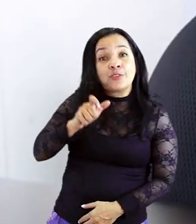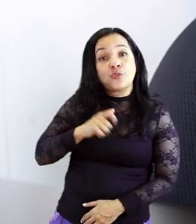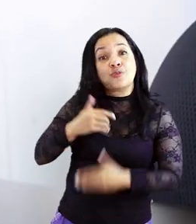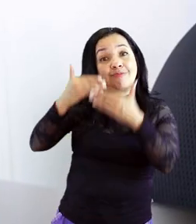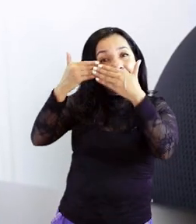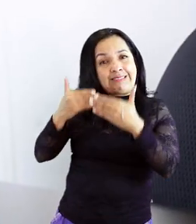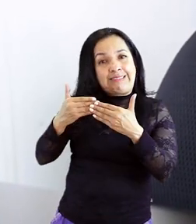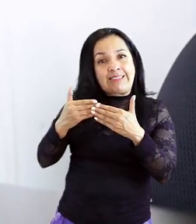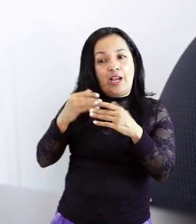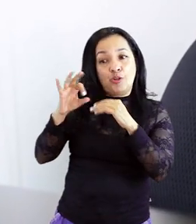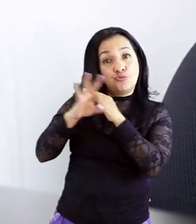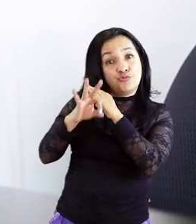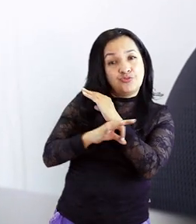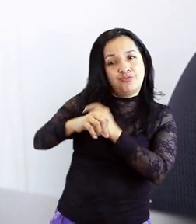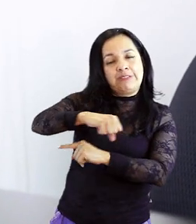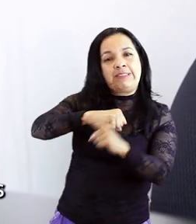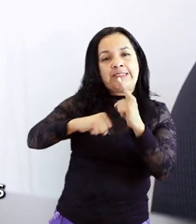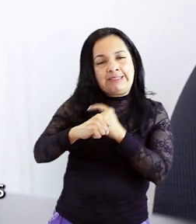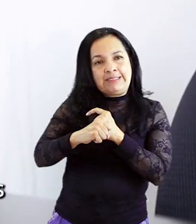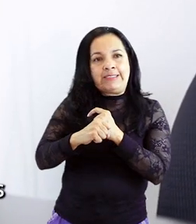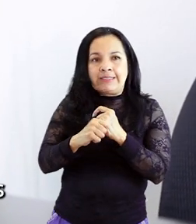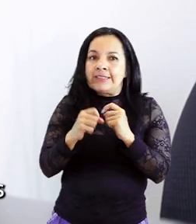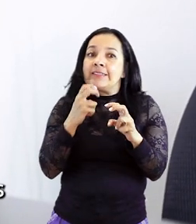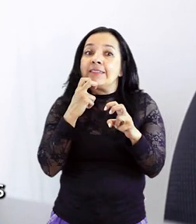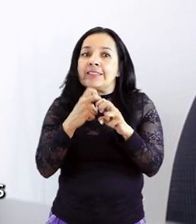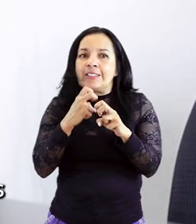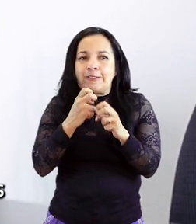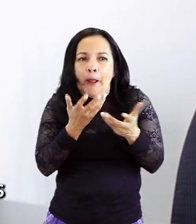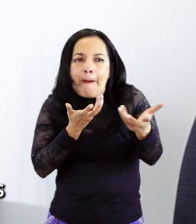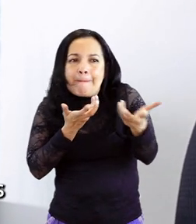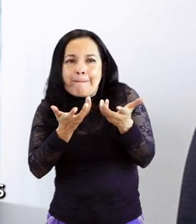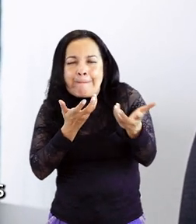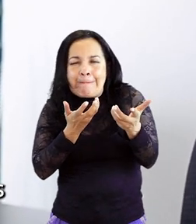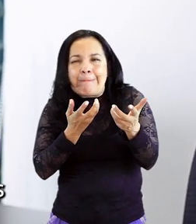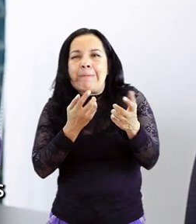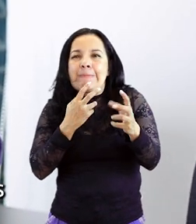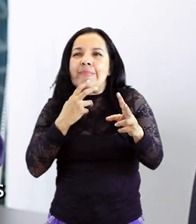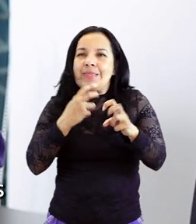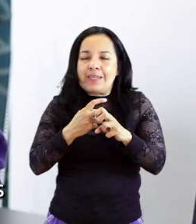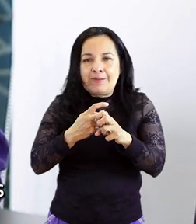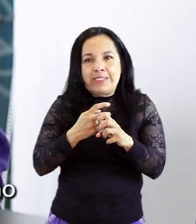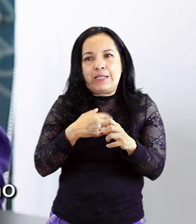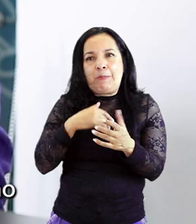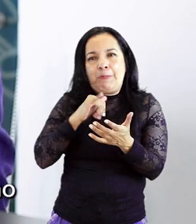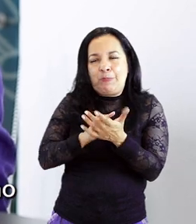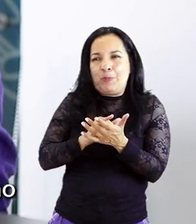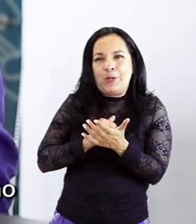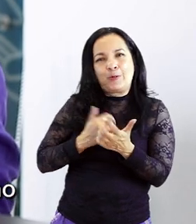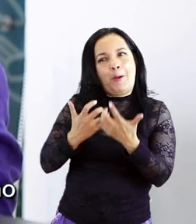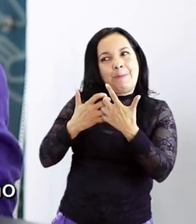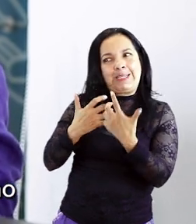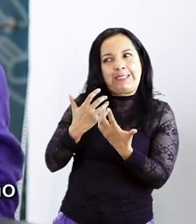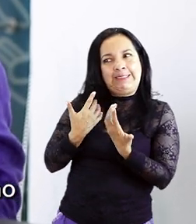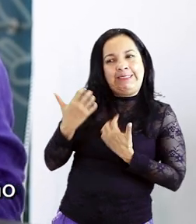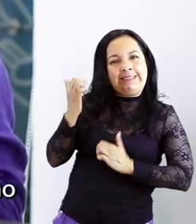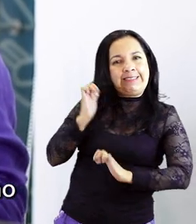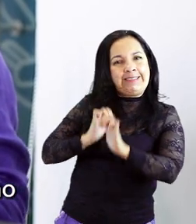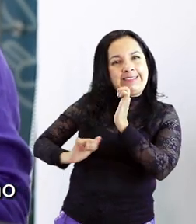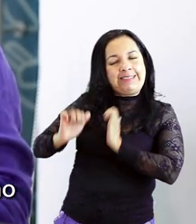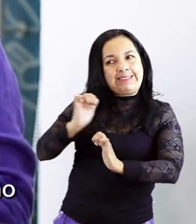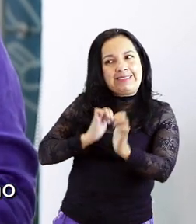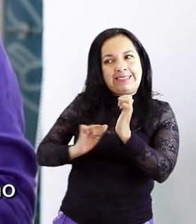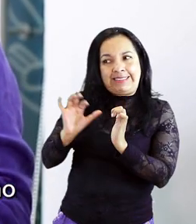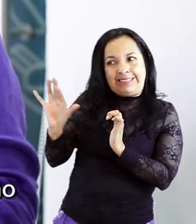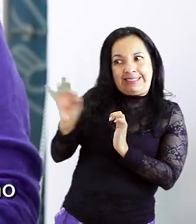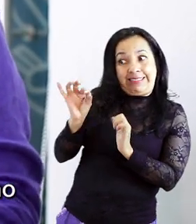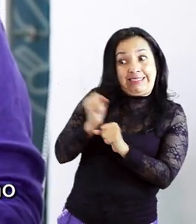Las personas con discapacidad psicosocial presentan dificultades en el relacionamiento con los demás, y eso es lo que hace que a las